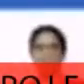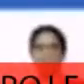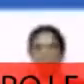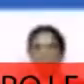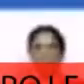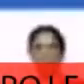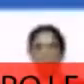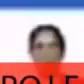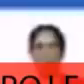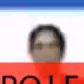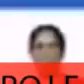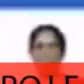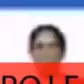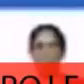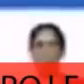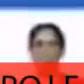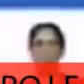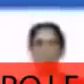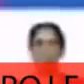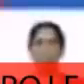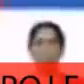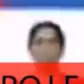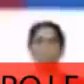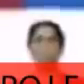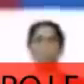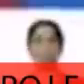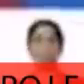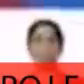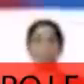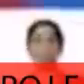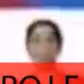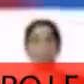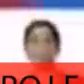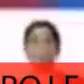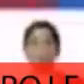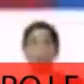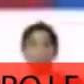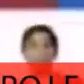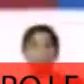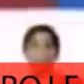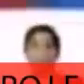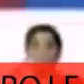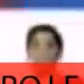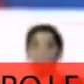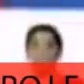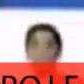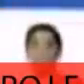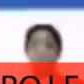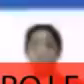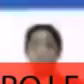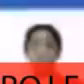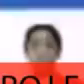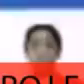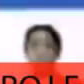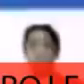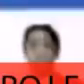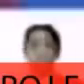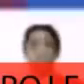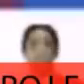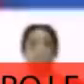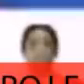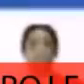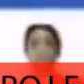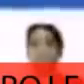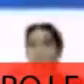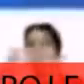oposición, ha sobrevivido dentro de este paquete porque ofrecía el paquete de una transición pactada. Un hecho donde, por obra y